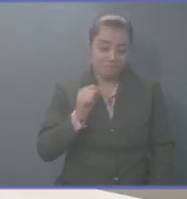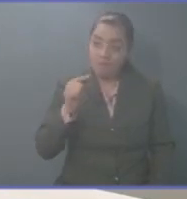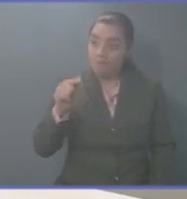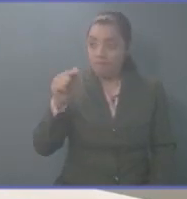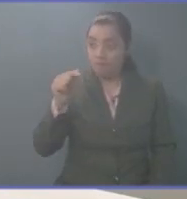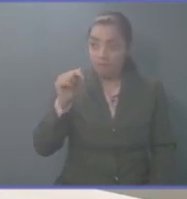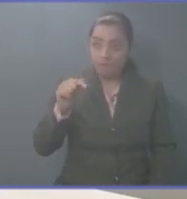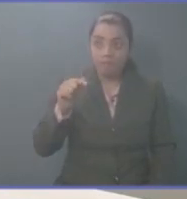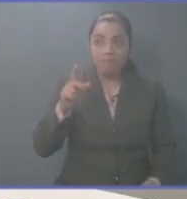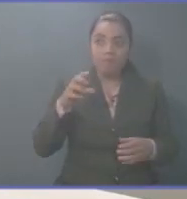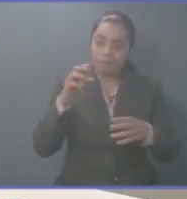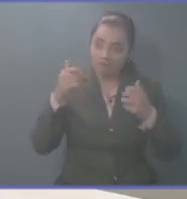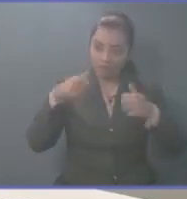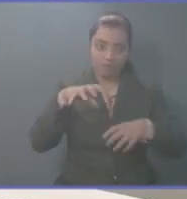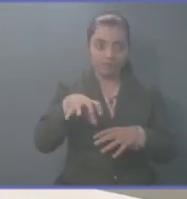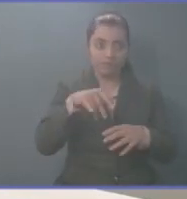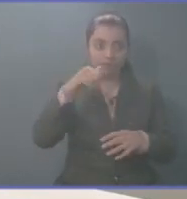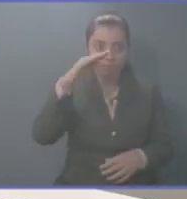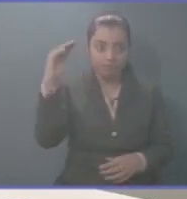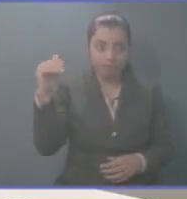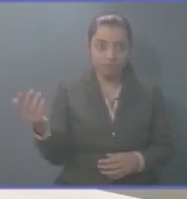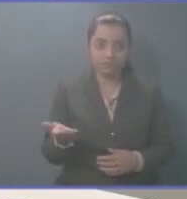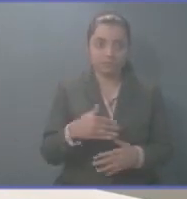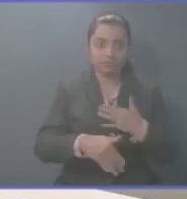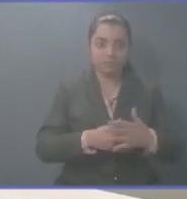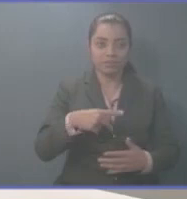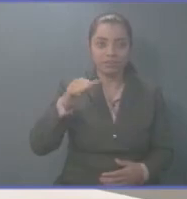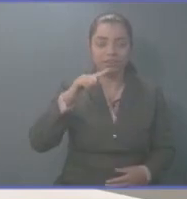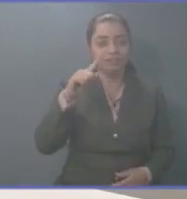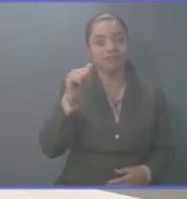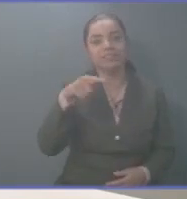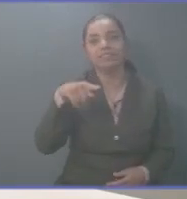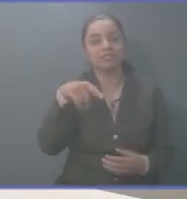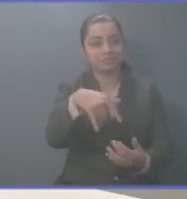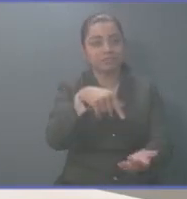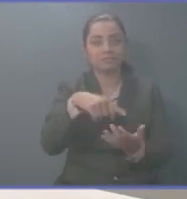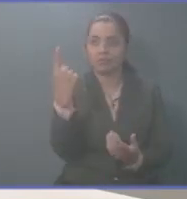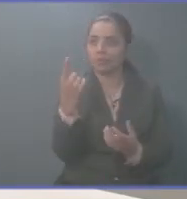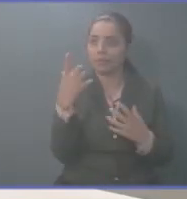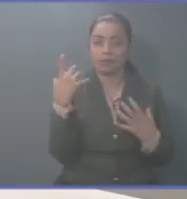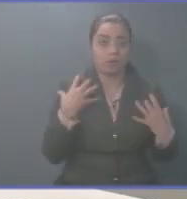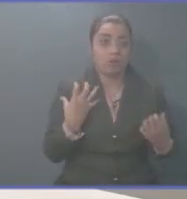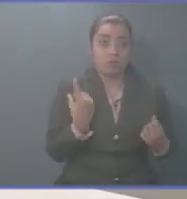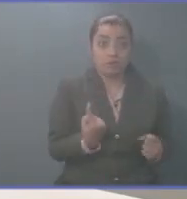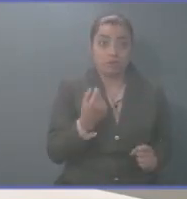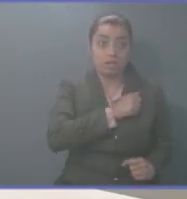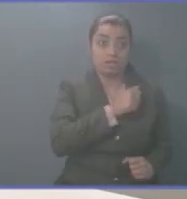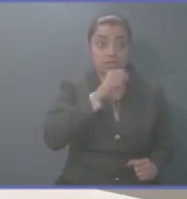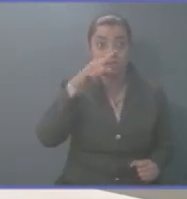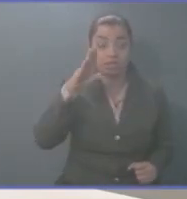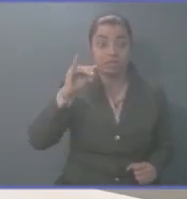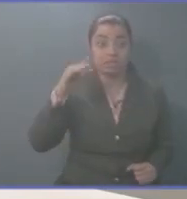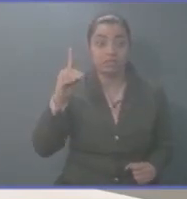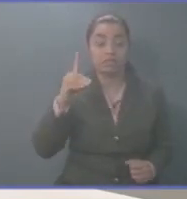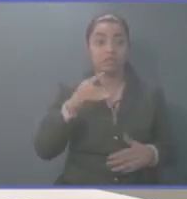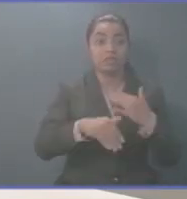rey, o al rey creo que dijo, y lo hubieran llevado a una plaza pública, o que si los mismos gobernadores del BID vivieran en El Salvador, en un día